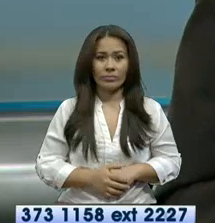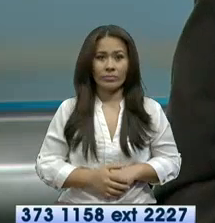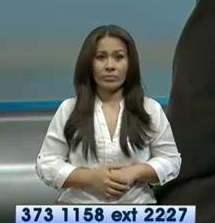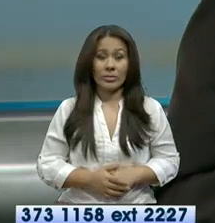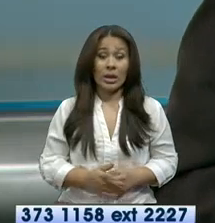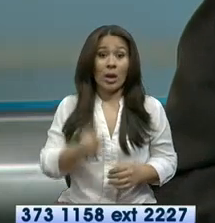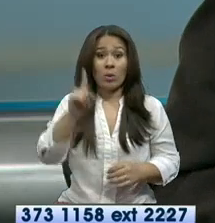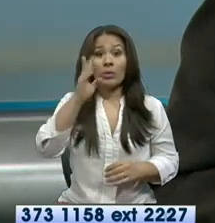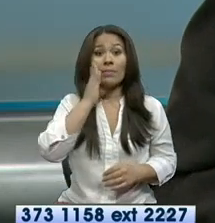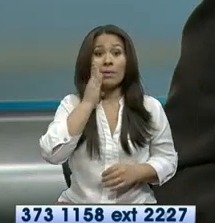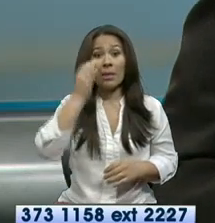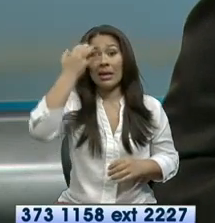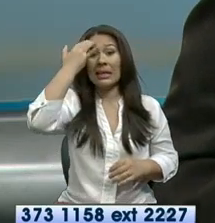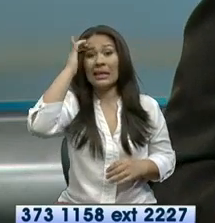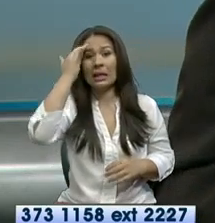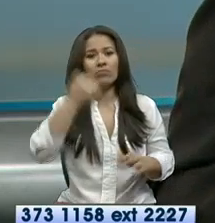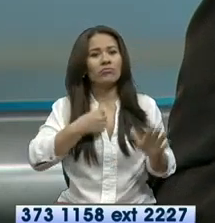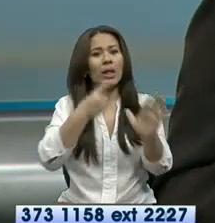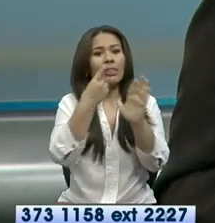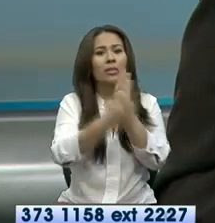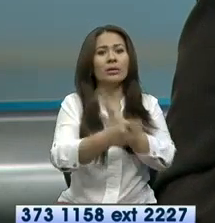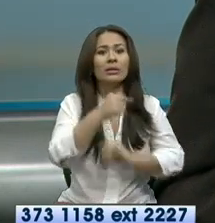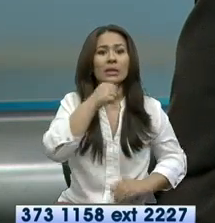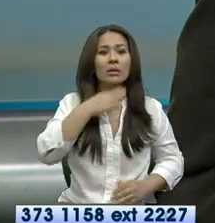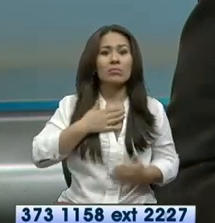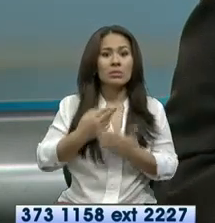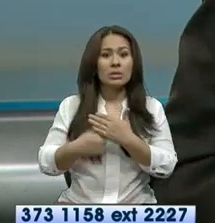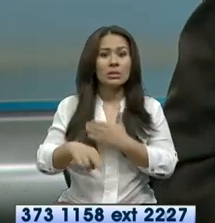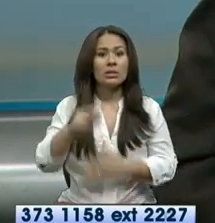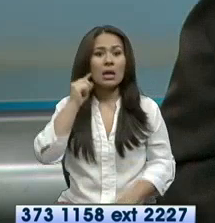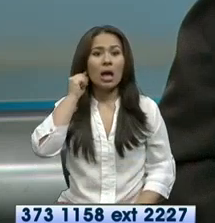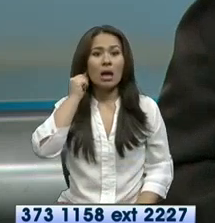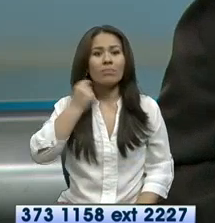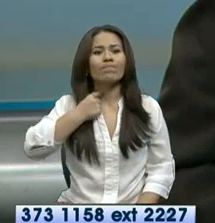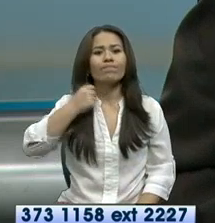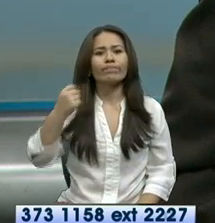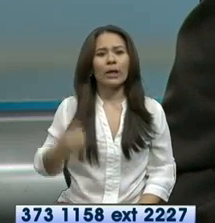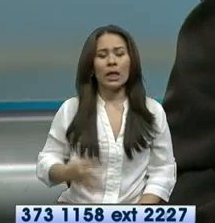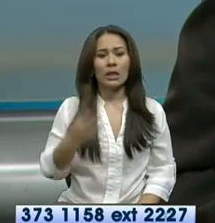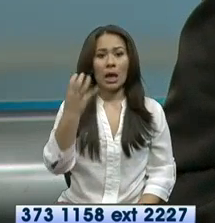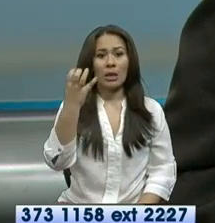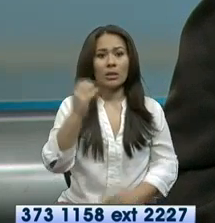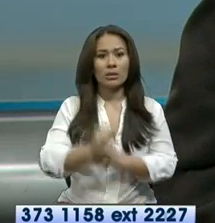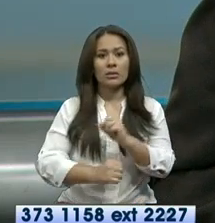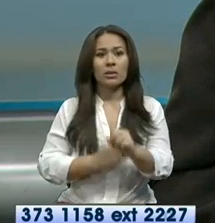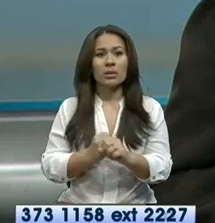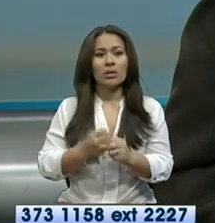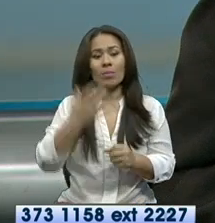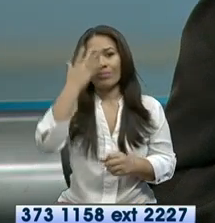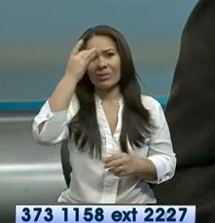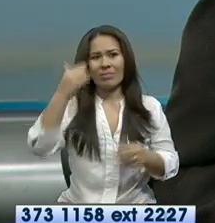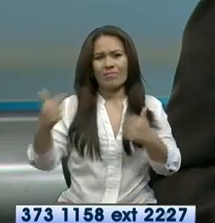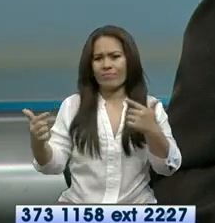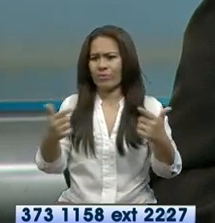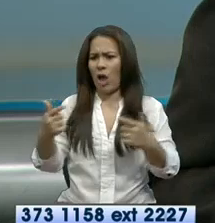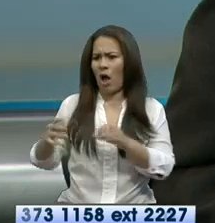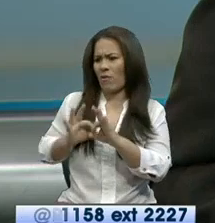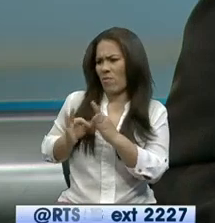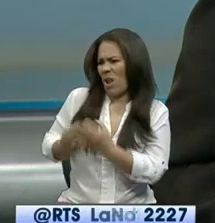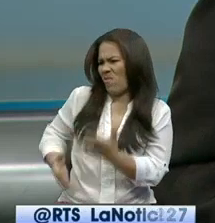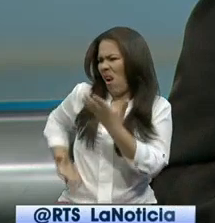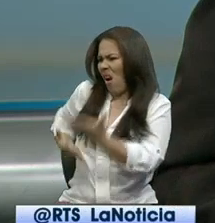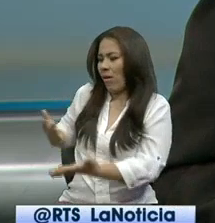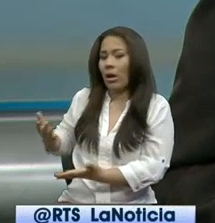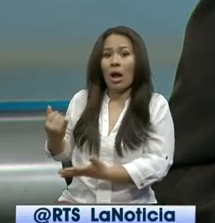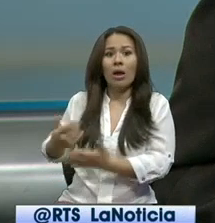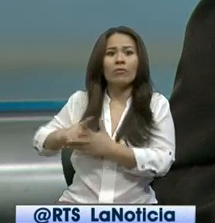Una madre desesperada denunció la desaparición de su hija de 14 años, quien luego de una discusión familiar no